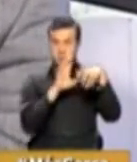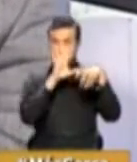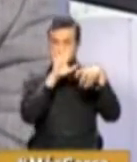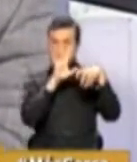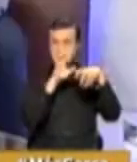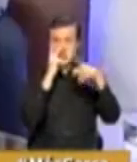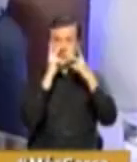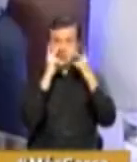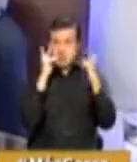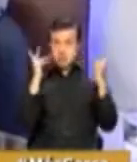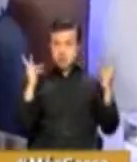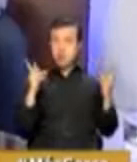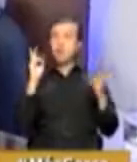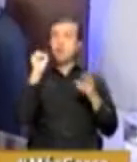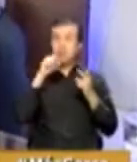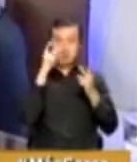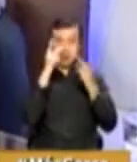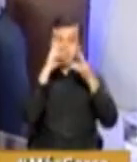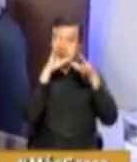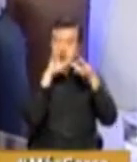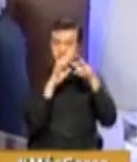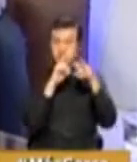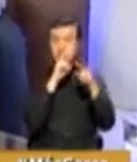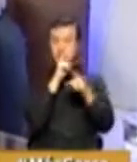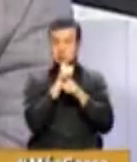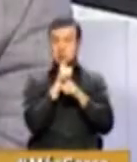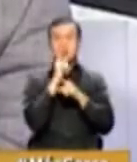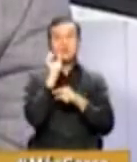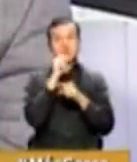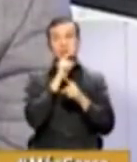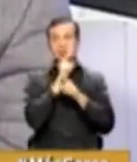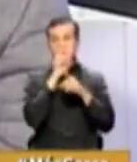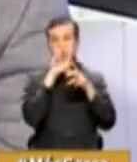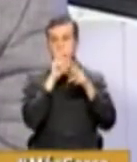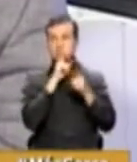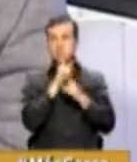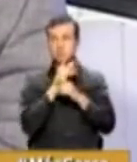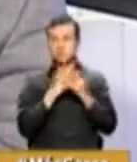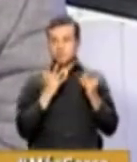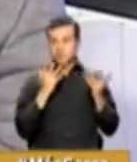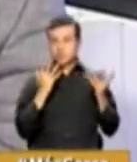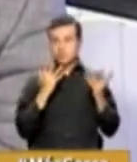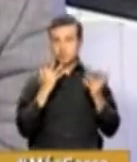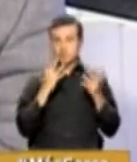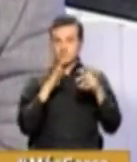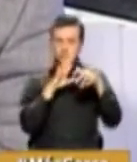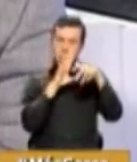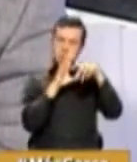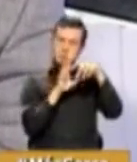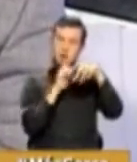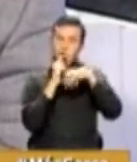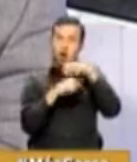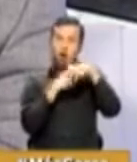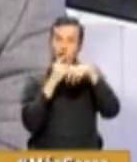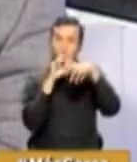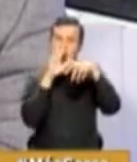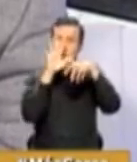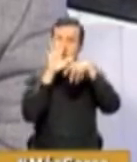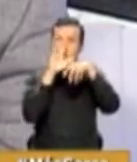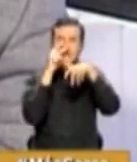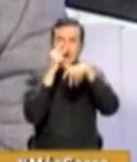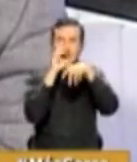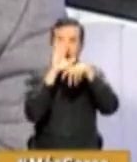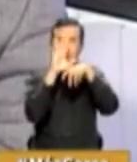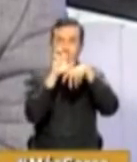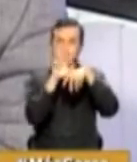ver, pero también se puede ver cuando el nivel, a simple vista. Exactamente, se puede ver cuando el nivel de opacificación es muy alta. Es alta. Sí se puede ver.